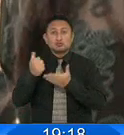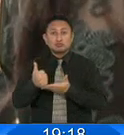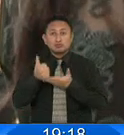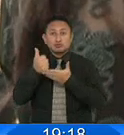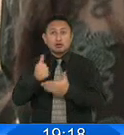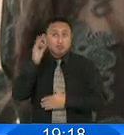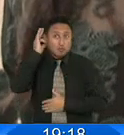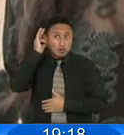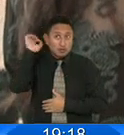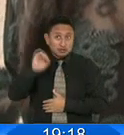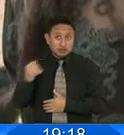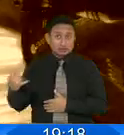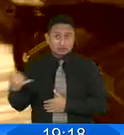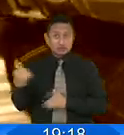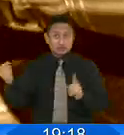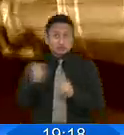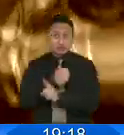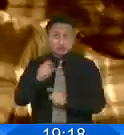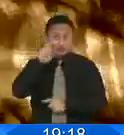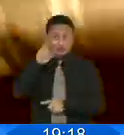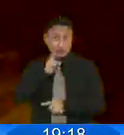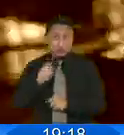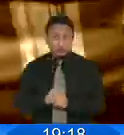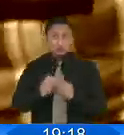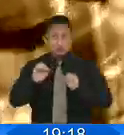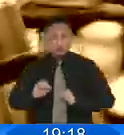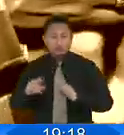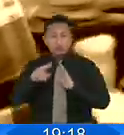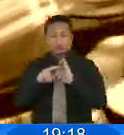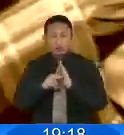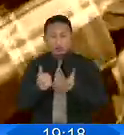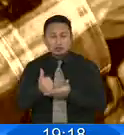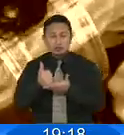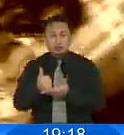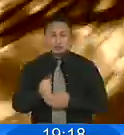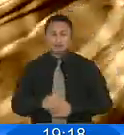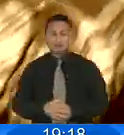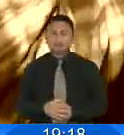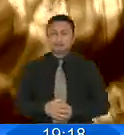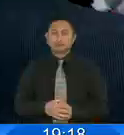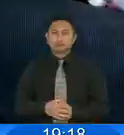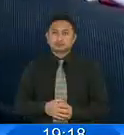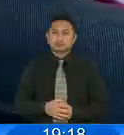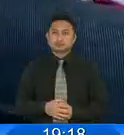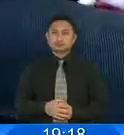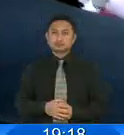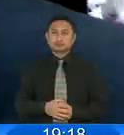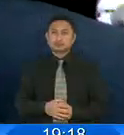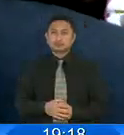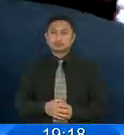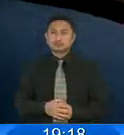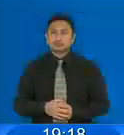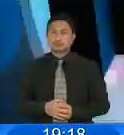mujeres víctimas de violencia sexual con los lineamientos del caso, informó Caterine Aguirre.